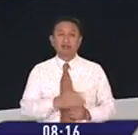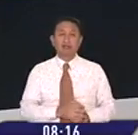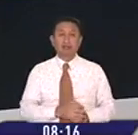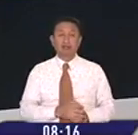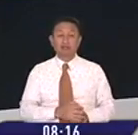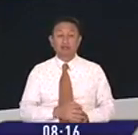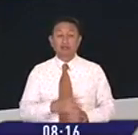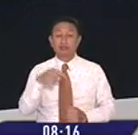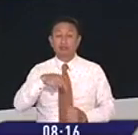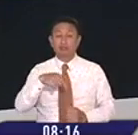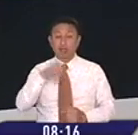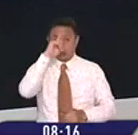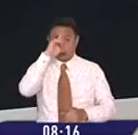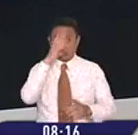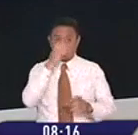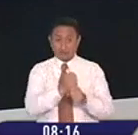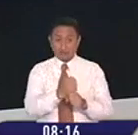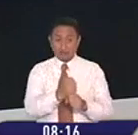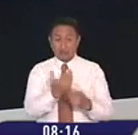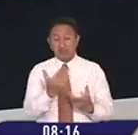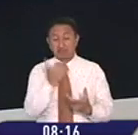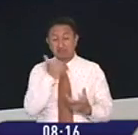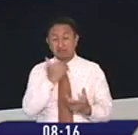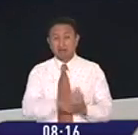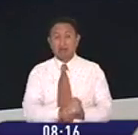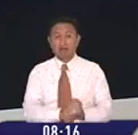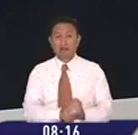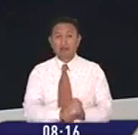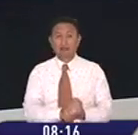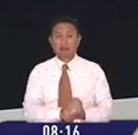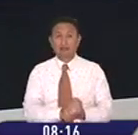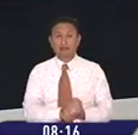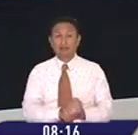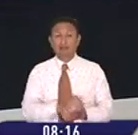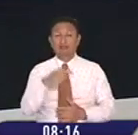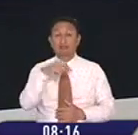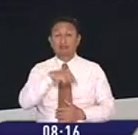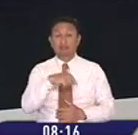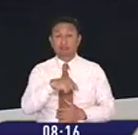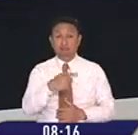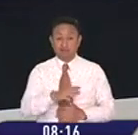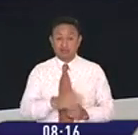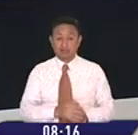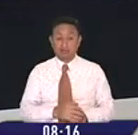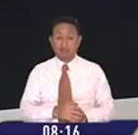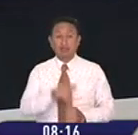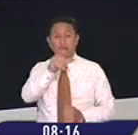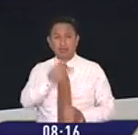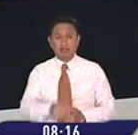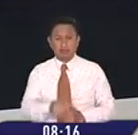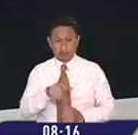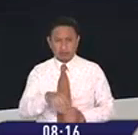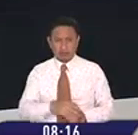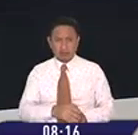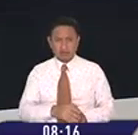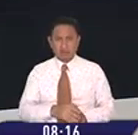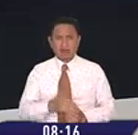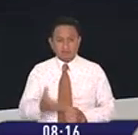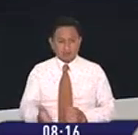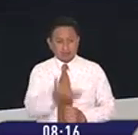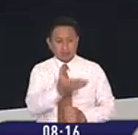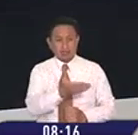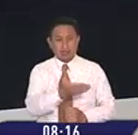tratamos de ponerle fe a que de alguna manera, de esta forma, le llegue a quien corresponda, vayan